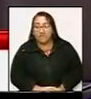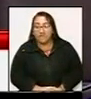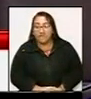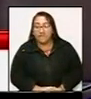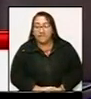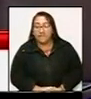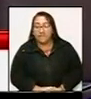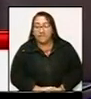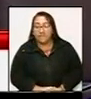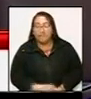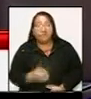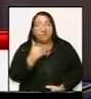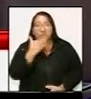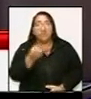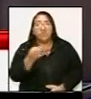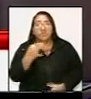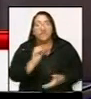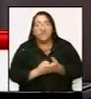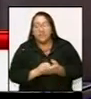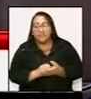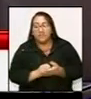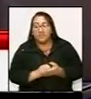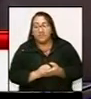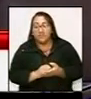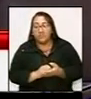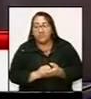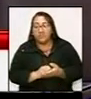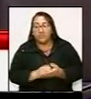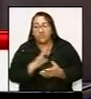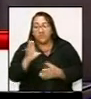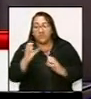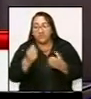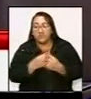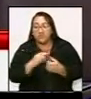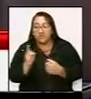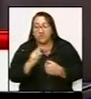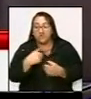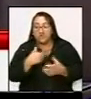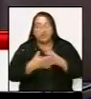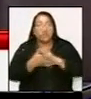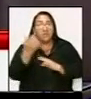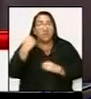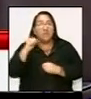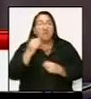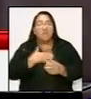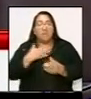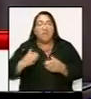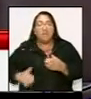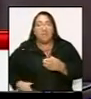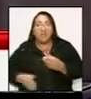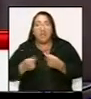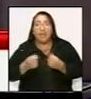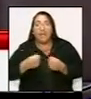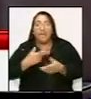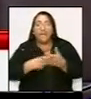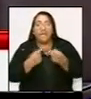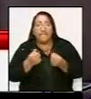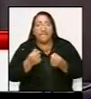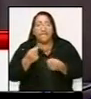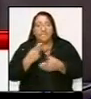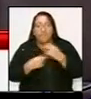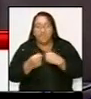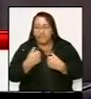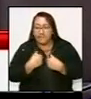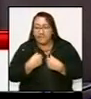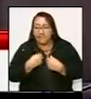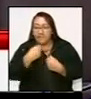A mí no me importa salir, cuántas veces me invitan para irme del Congreso a otro sitio. No, si quiero viajar me voy con mis propios recursos. Porque esos recursos que en vez de que me